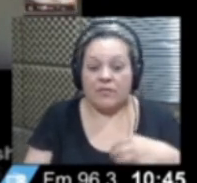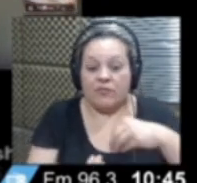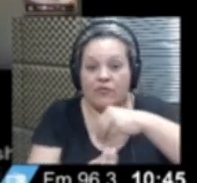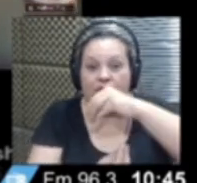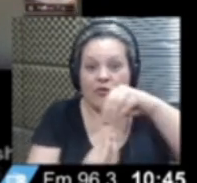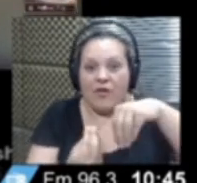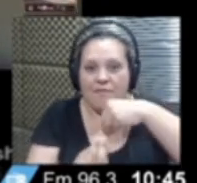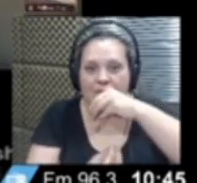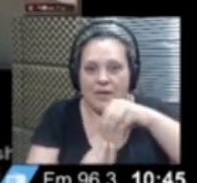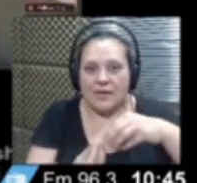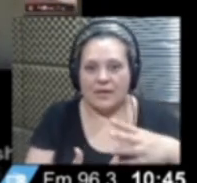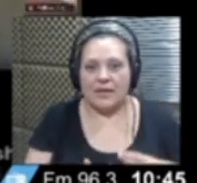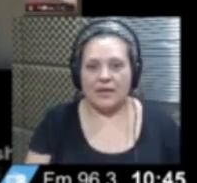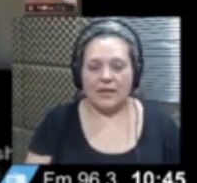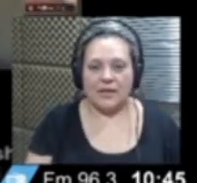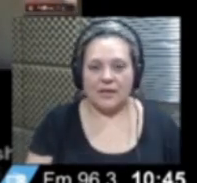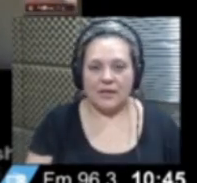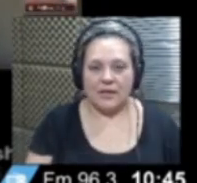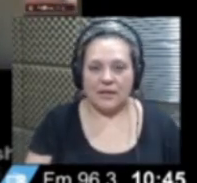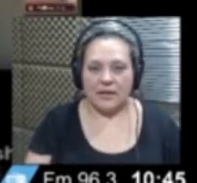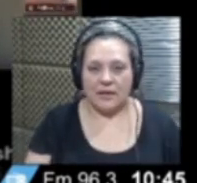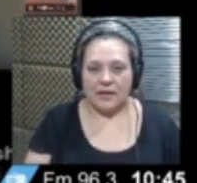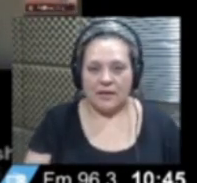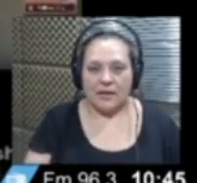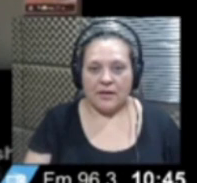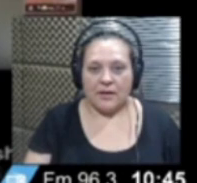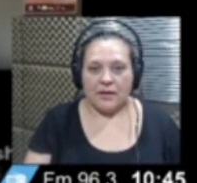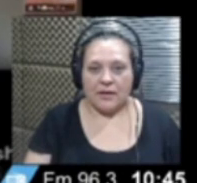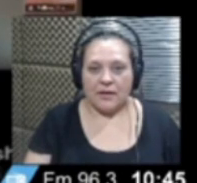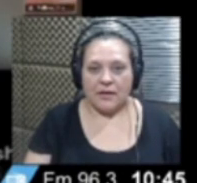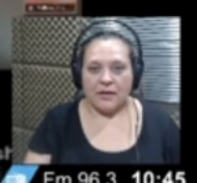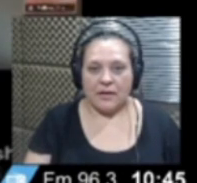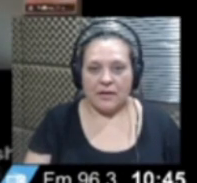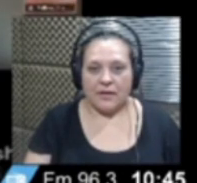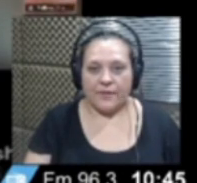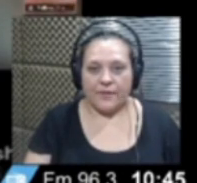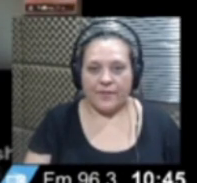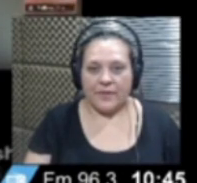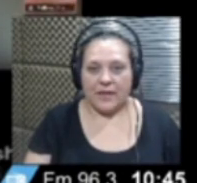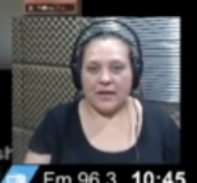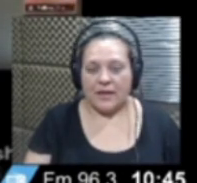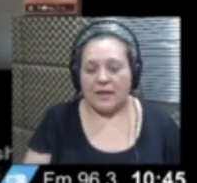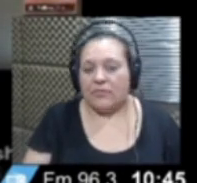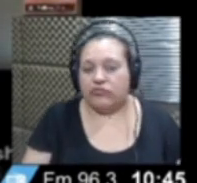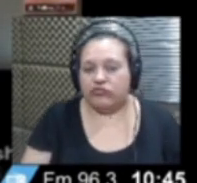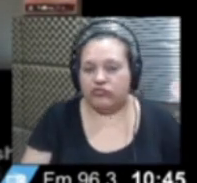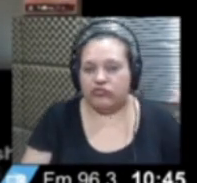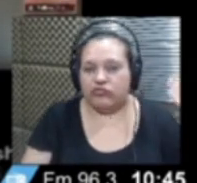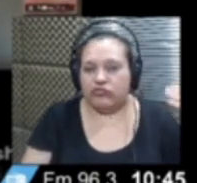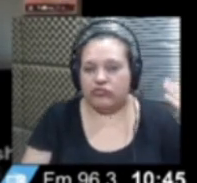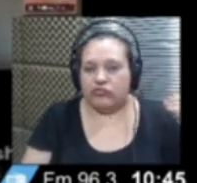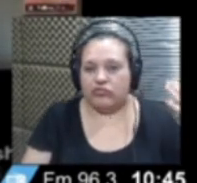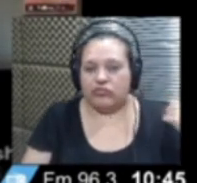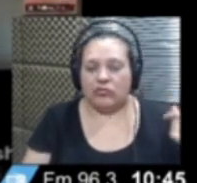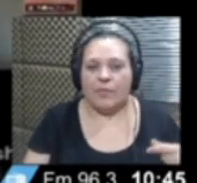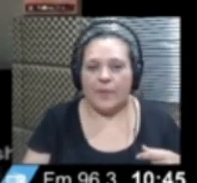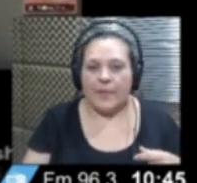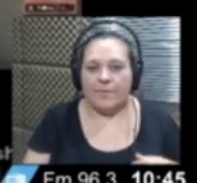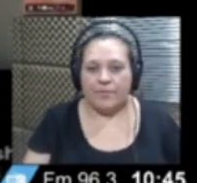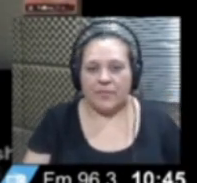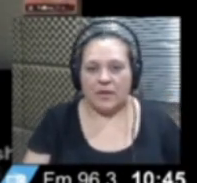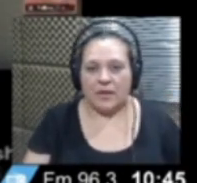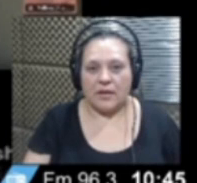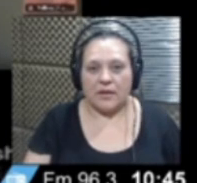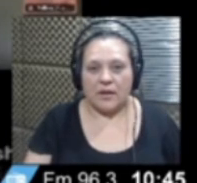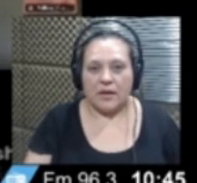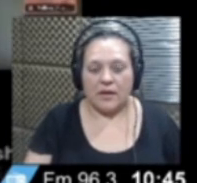que él en tanto en Argentina como en San Juan está de la década del 70. Bien. O sea que ya